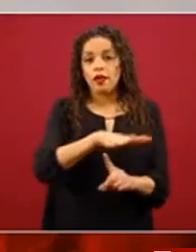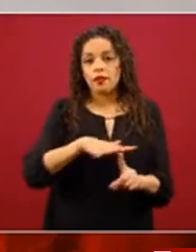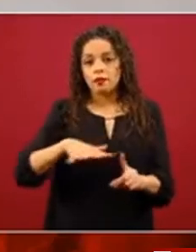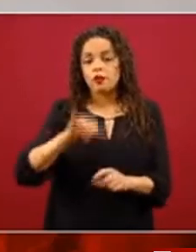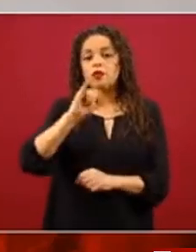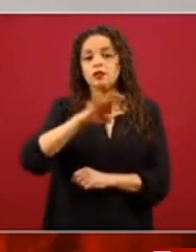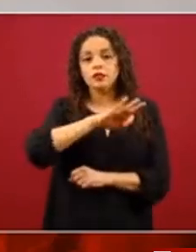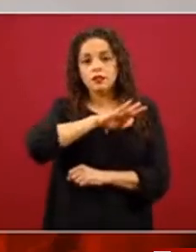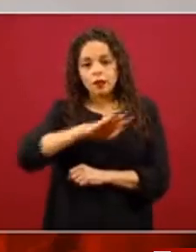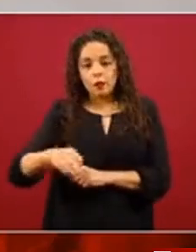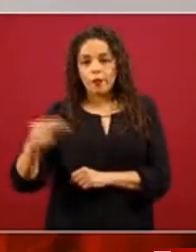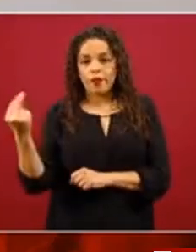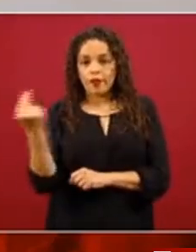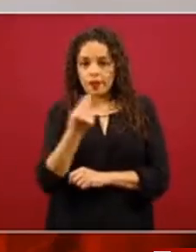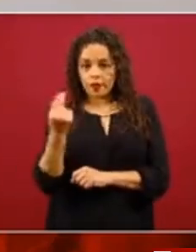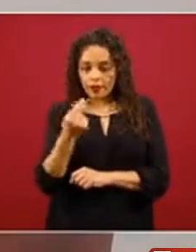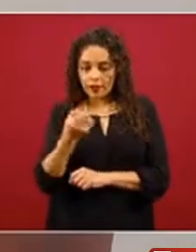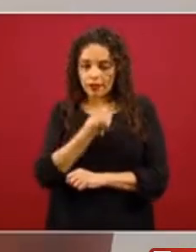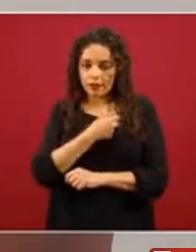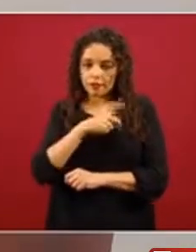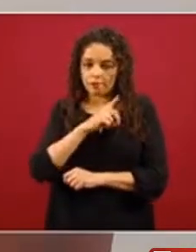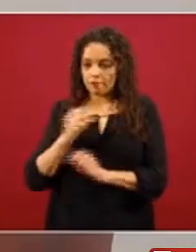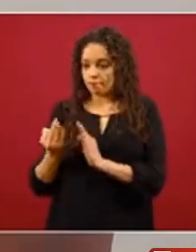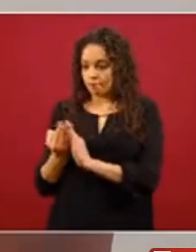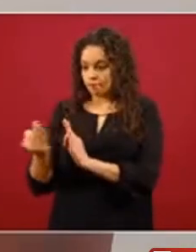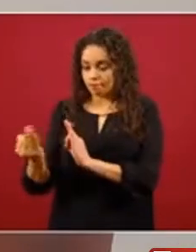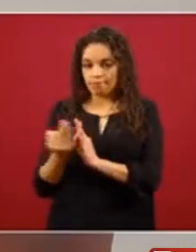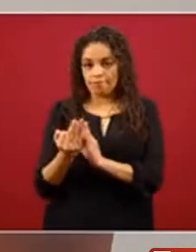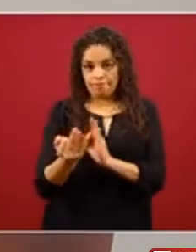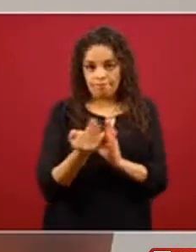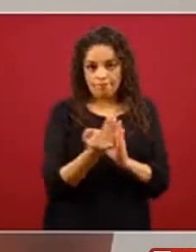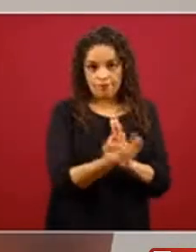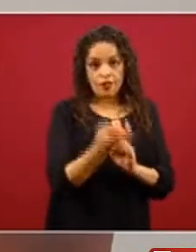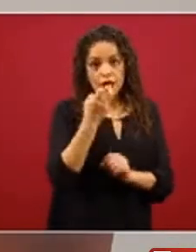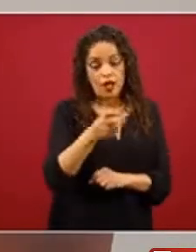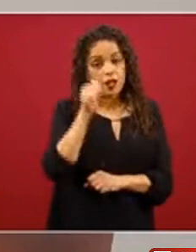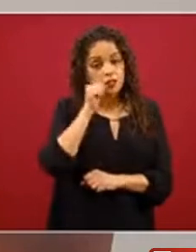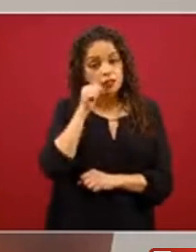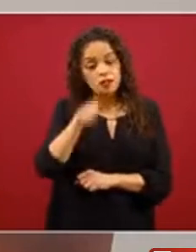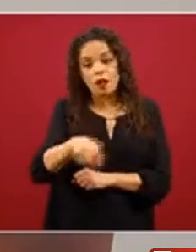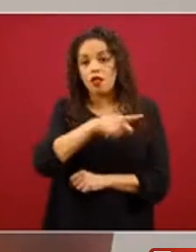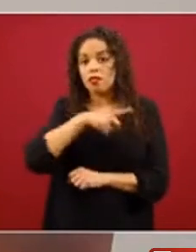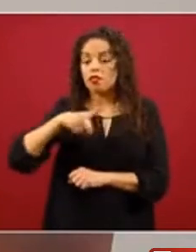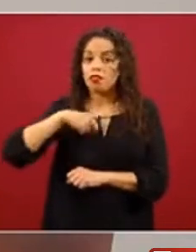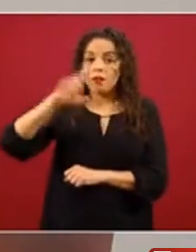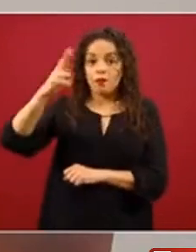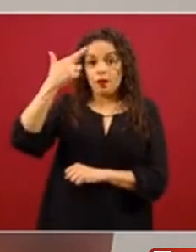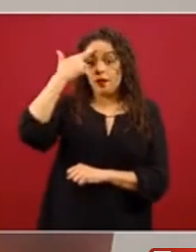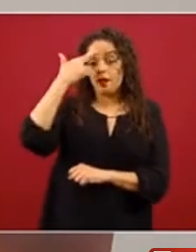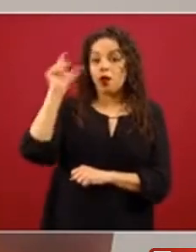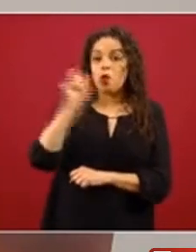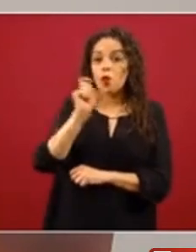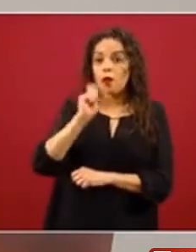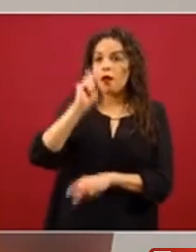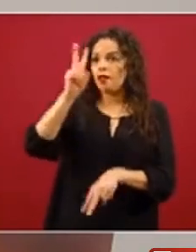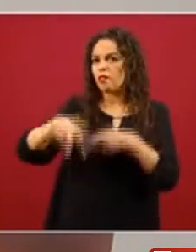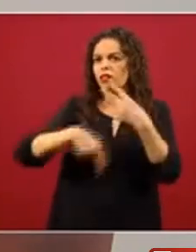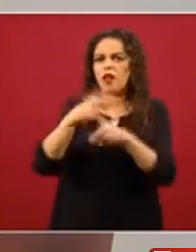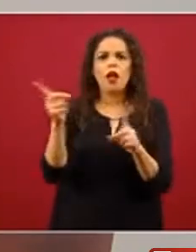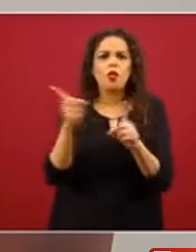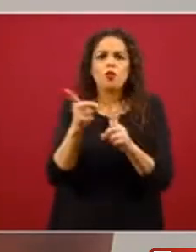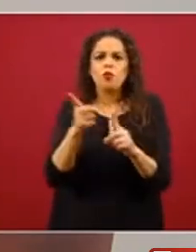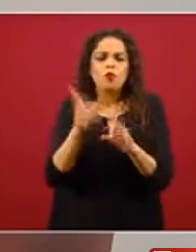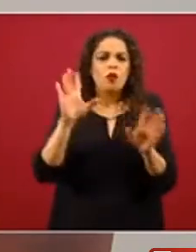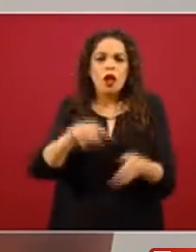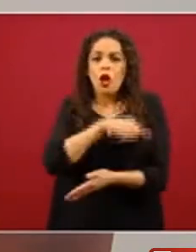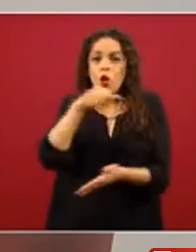distancia. Esa es la otra característica que siempre debemos de tomar en cuenta cuando vayamos a hacer cualquier tipo de actividad,